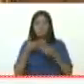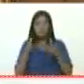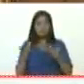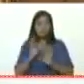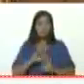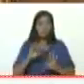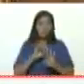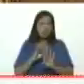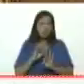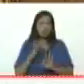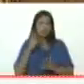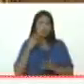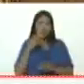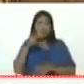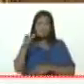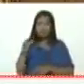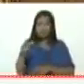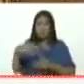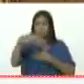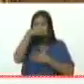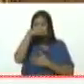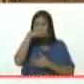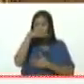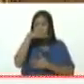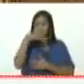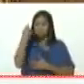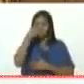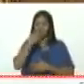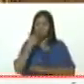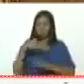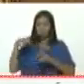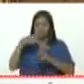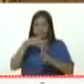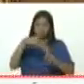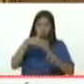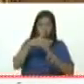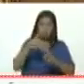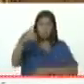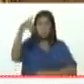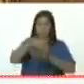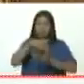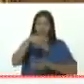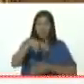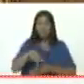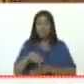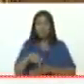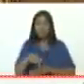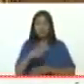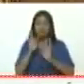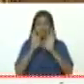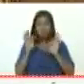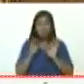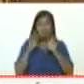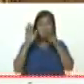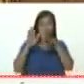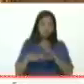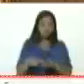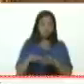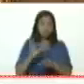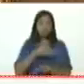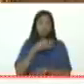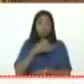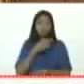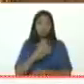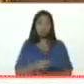que los fascistas, con su terror, impongan una especie de rendición de la sociedad.